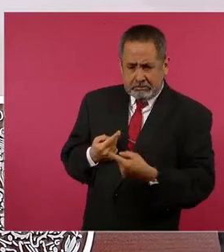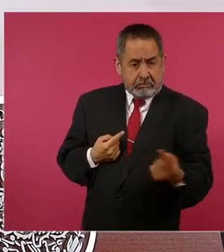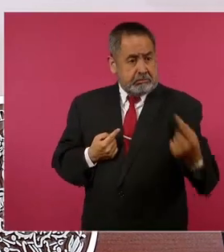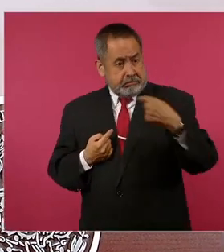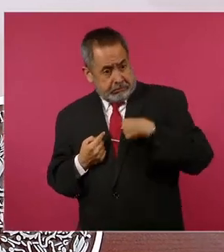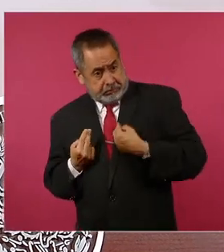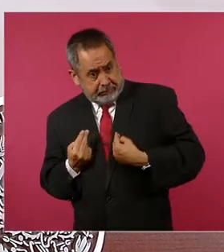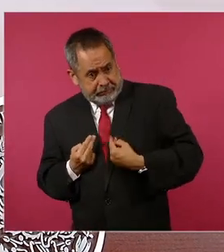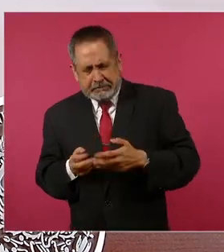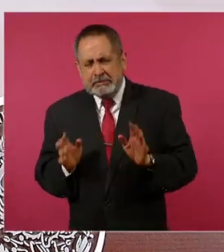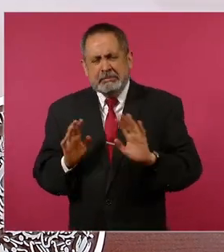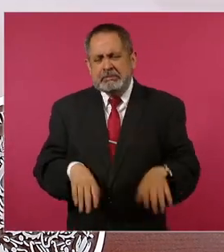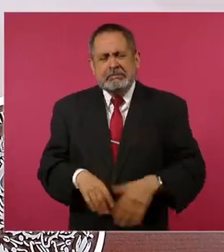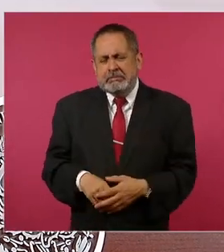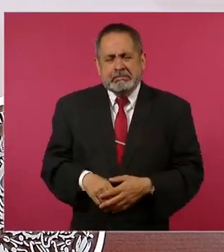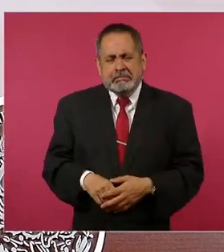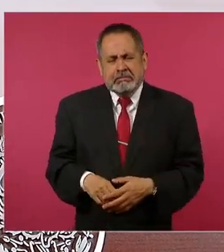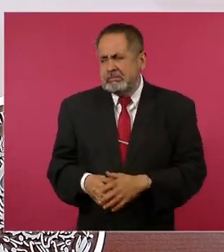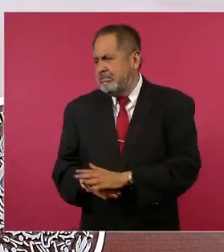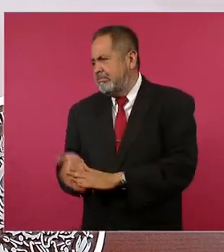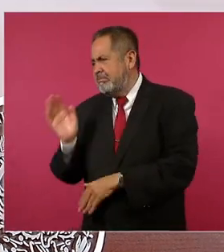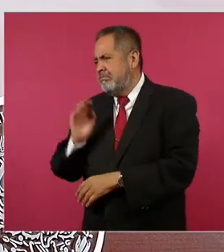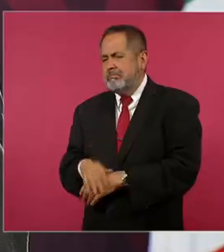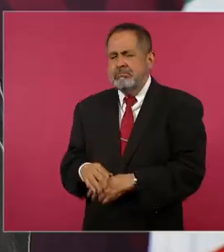las cosas no van a marchar bien.